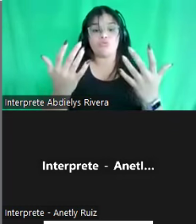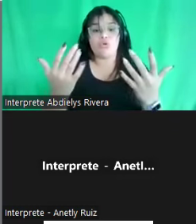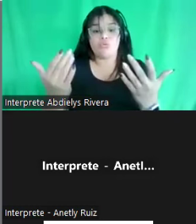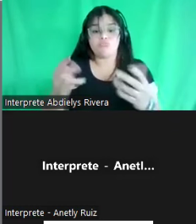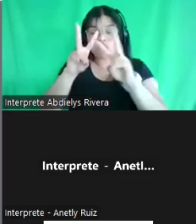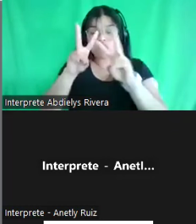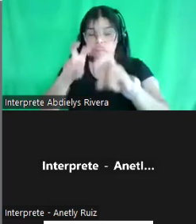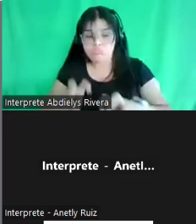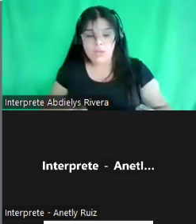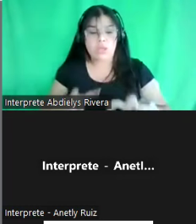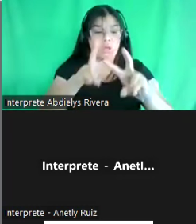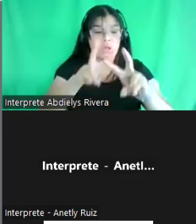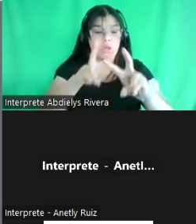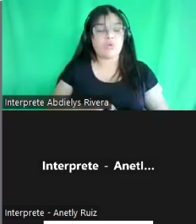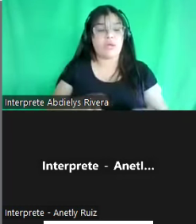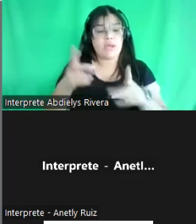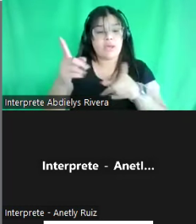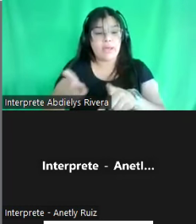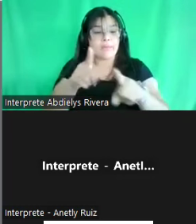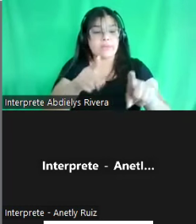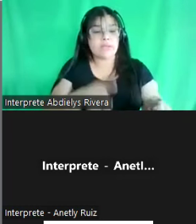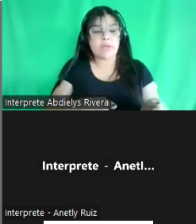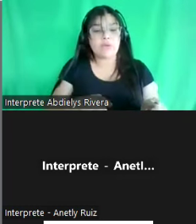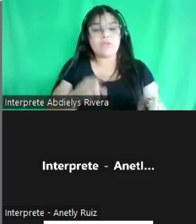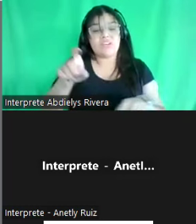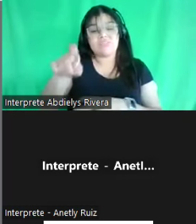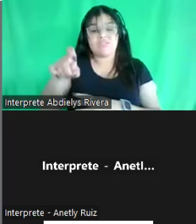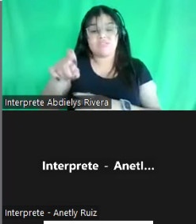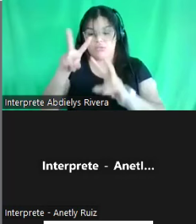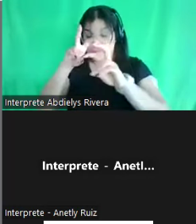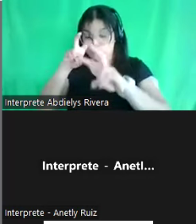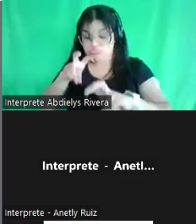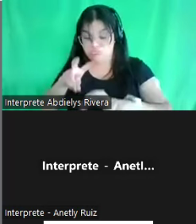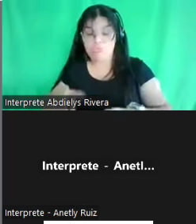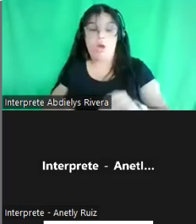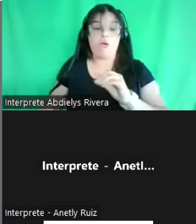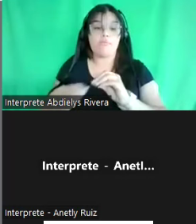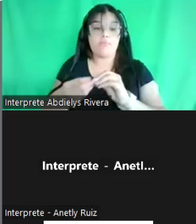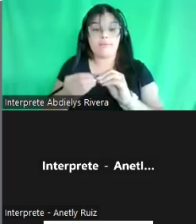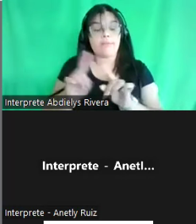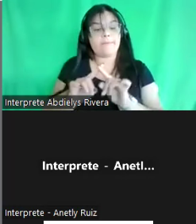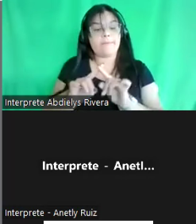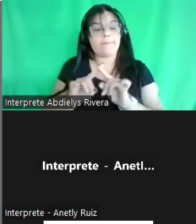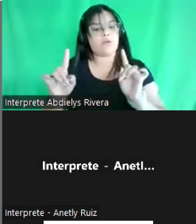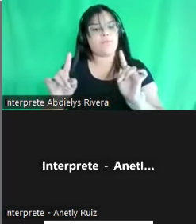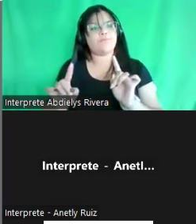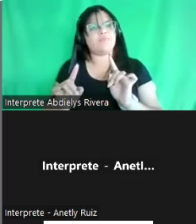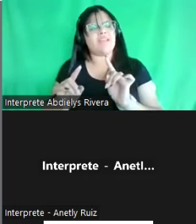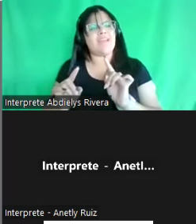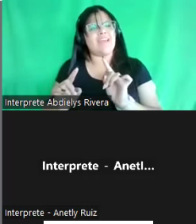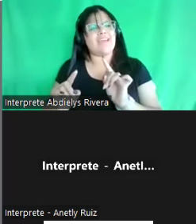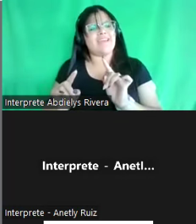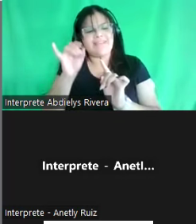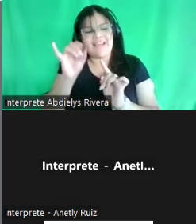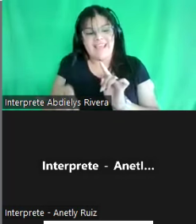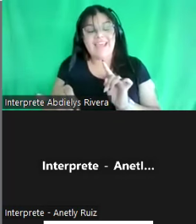se tiene que estudiar mucho más, Pero básicamente esa es